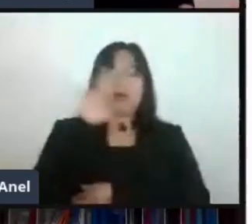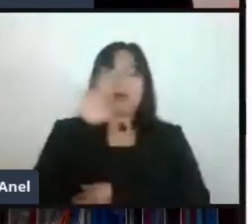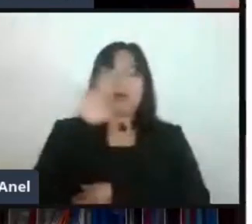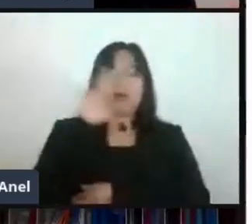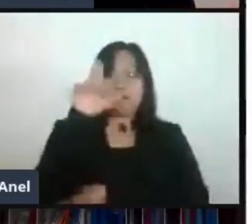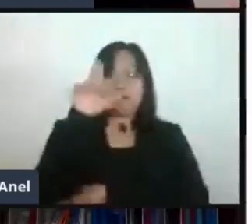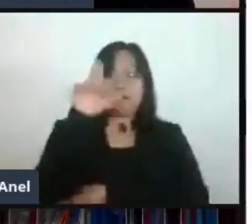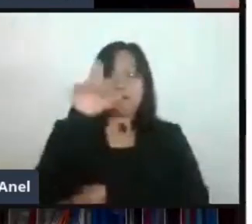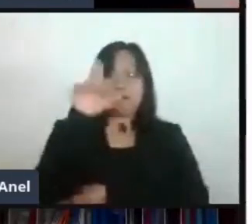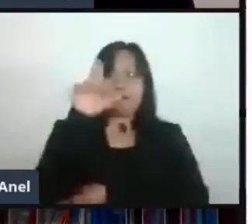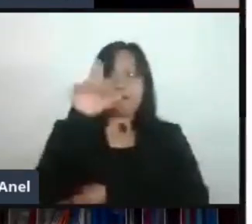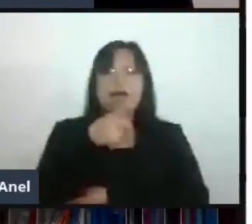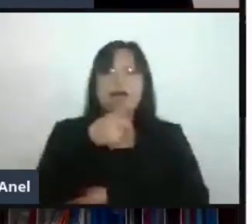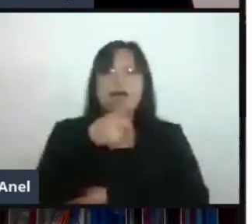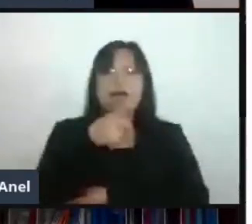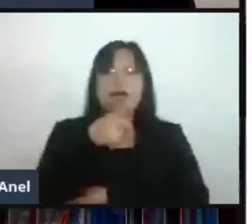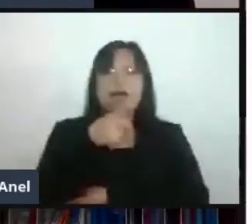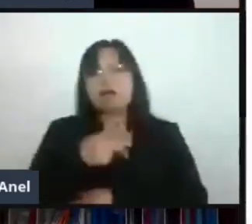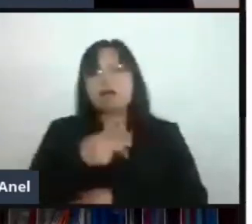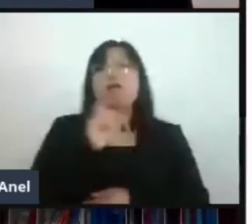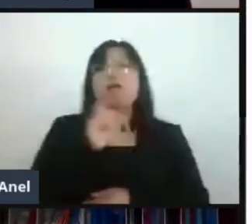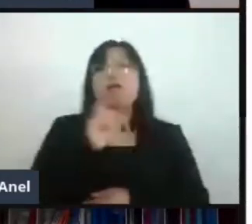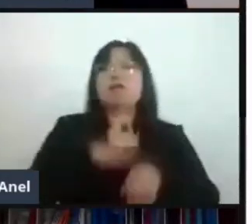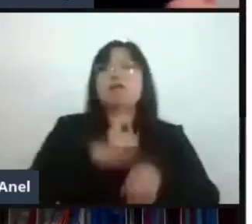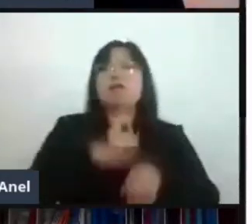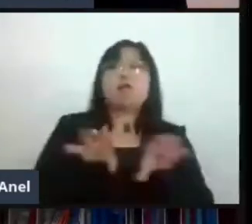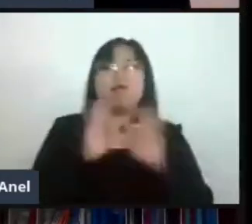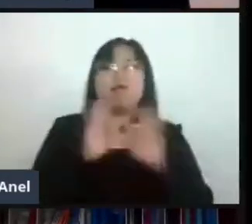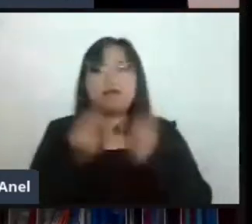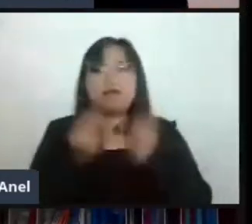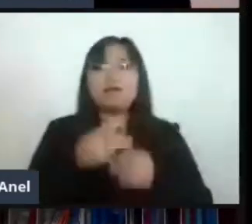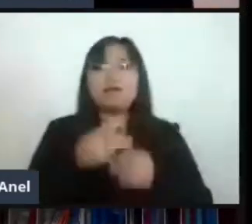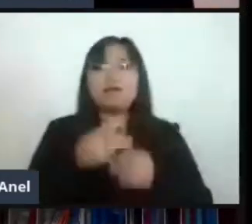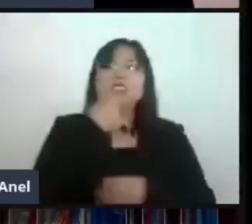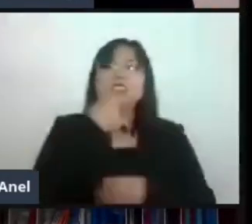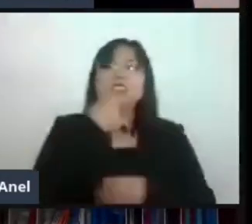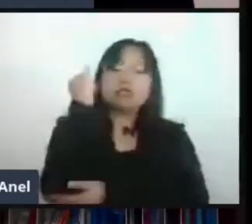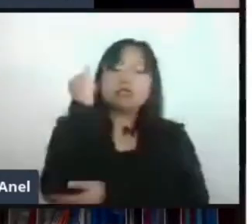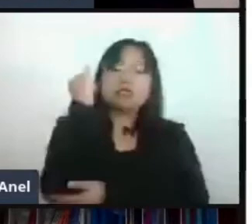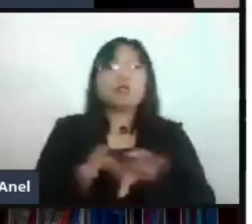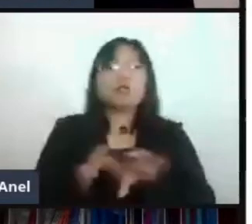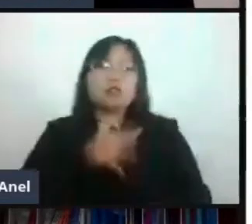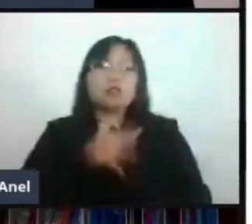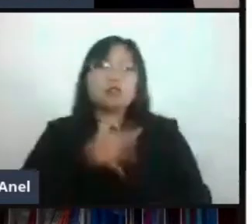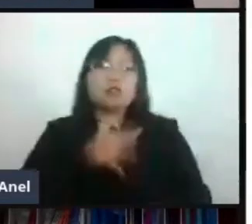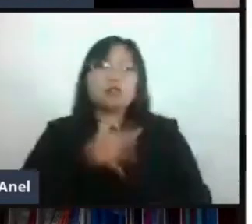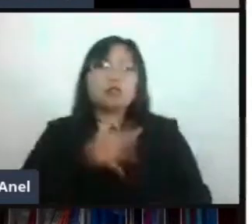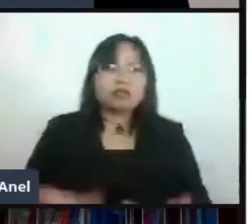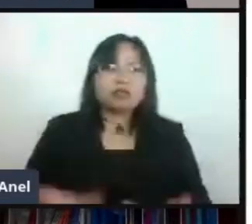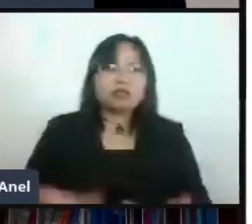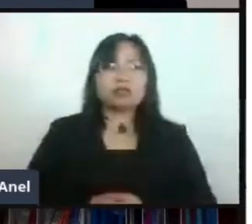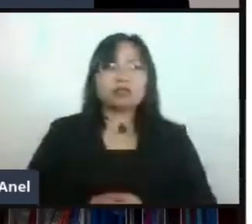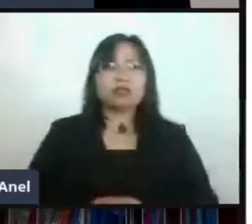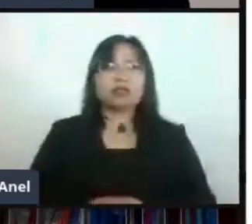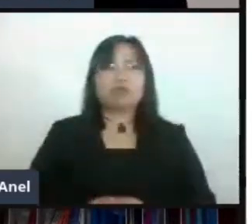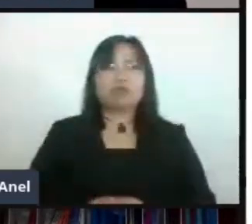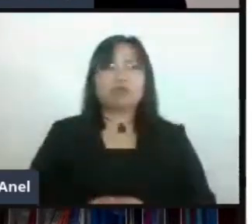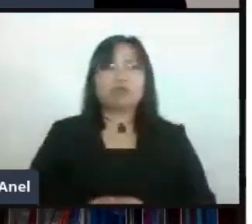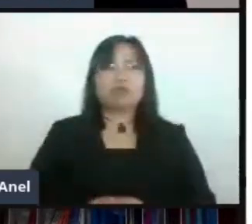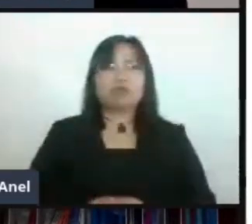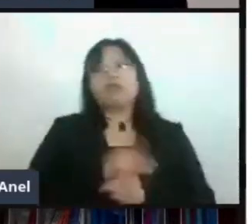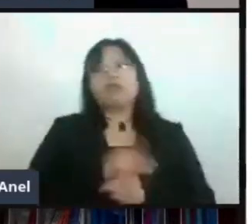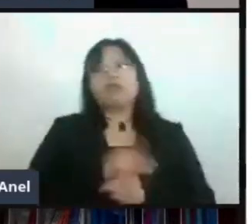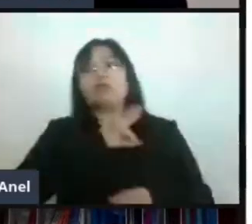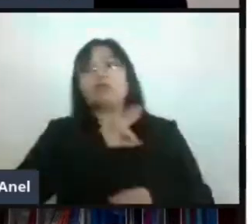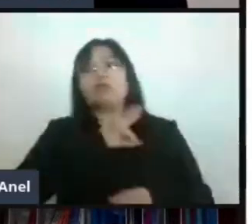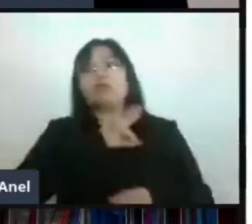que hay muchos comentarios sobre eso respecto a cómo será, ¿no? Es decir, ya que es evaluativa como avances, valores,